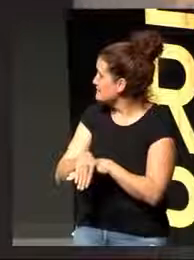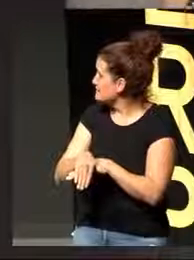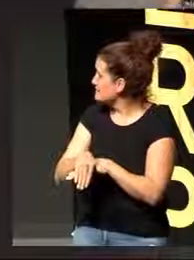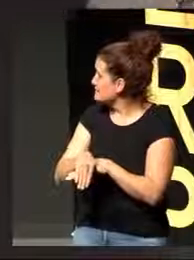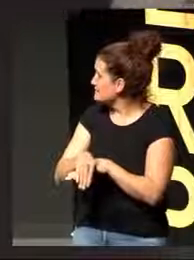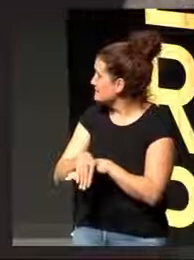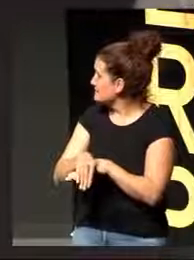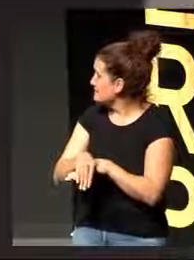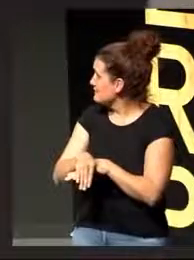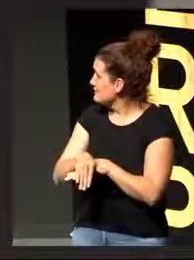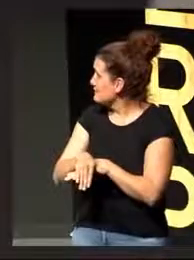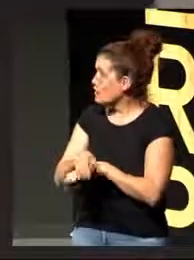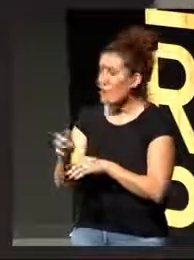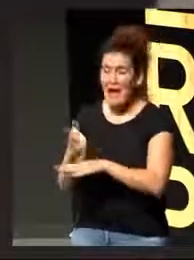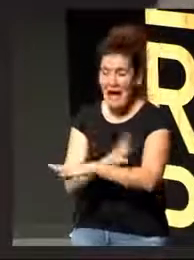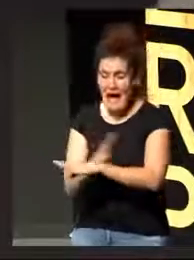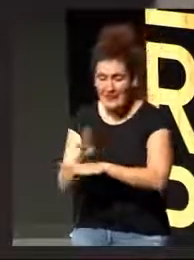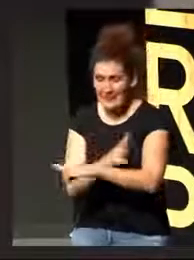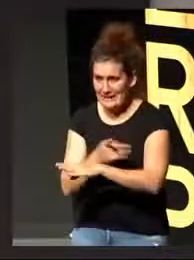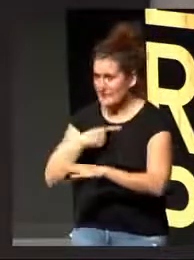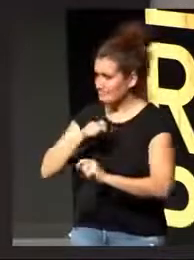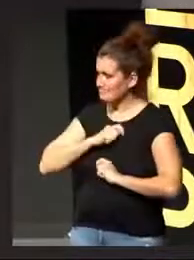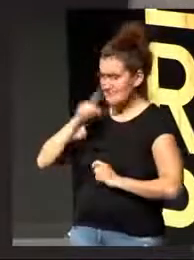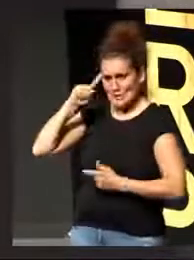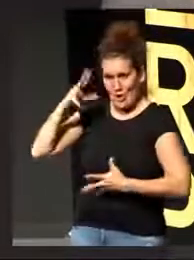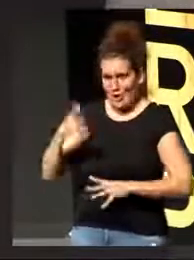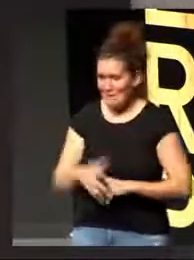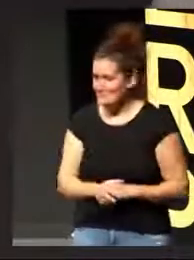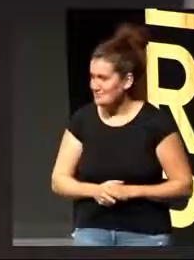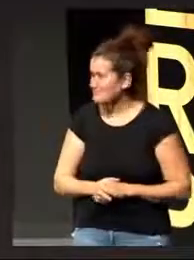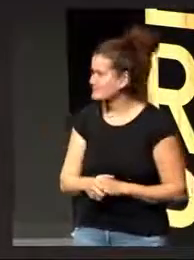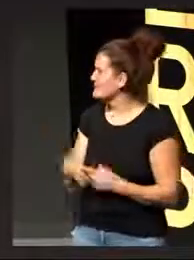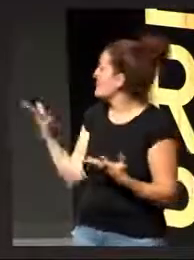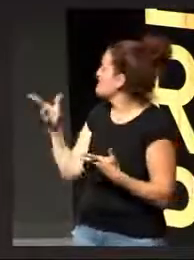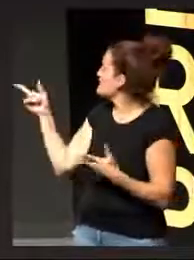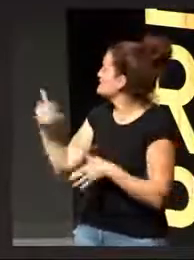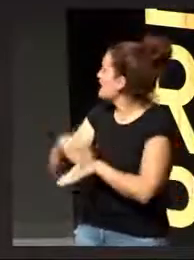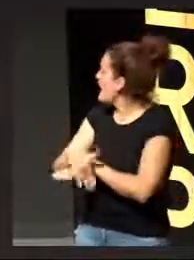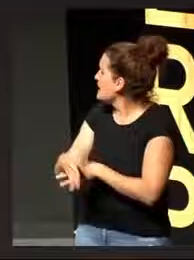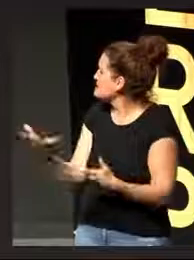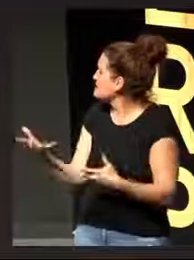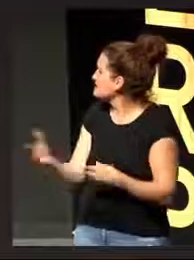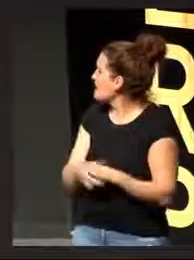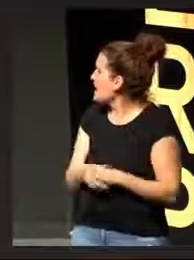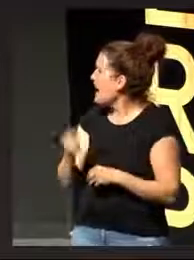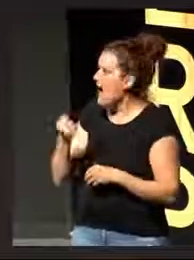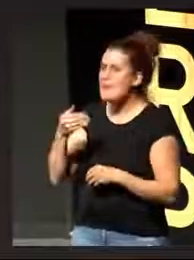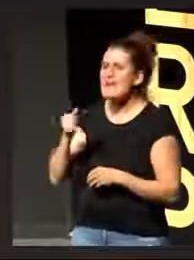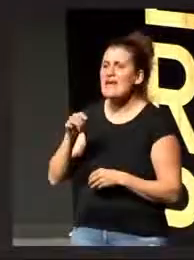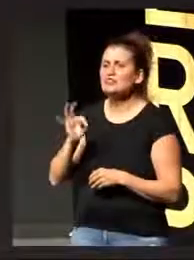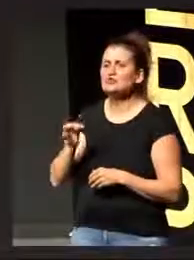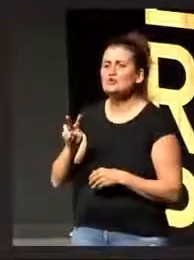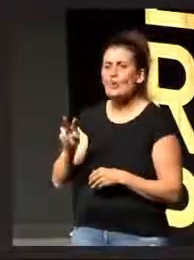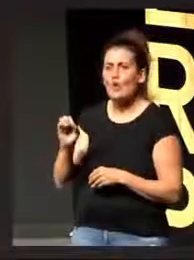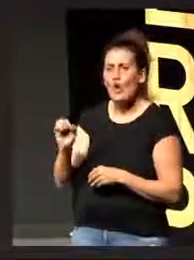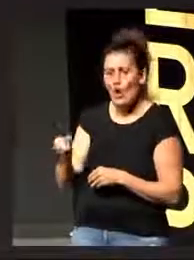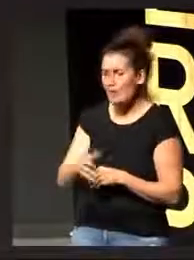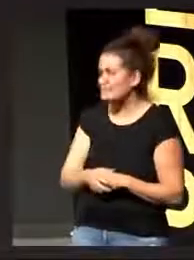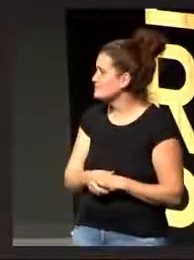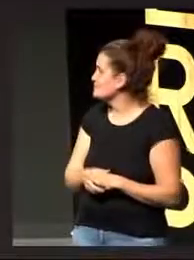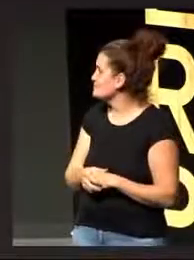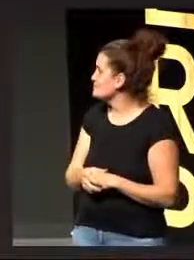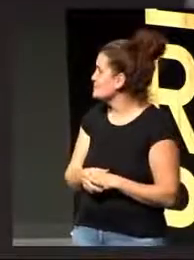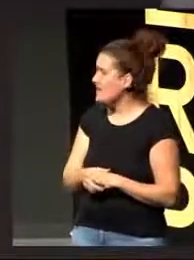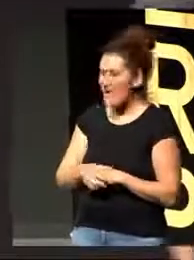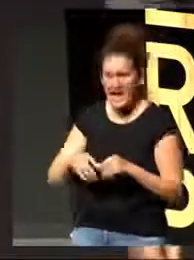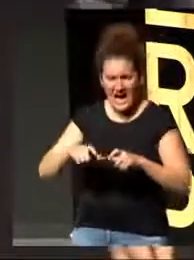los jardines que me traen loca. ¿Te traen loca? ¿Qué te pasaba a ti con las calles, María de Avechuco? Las calles que están todas